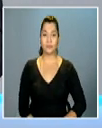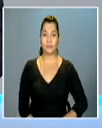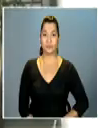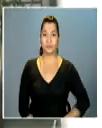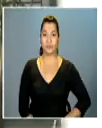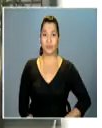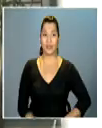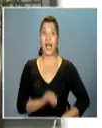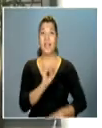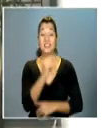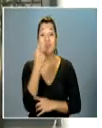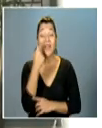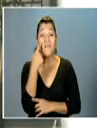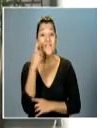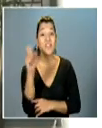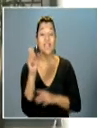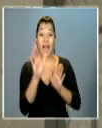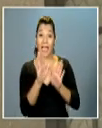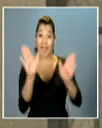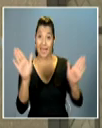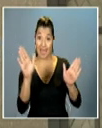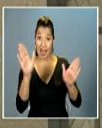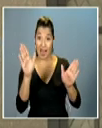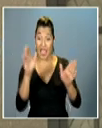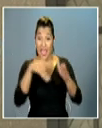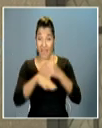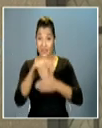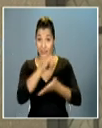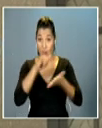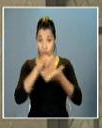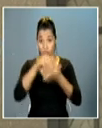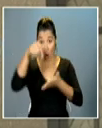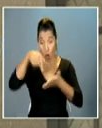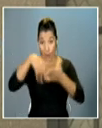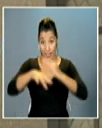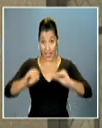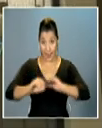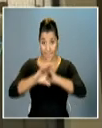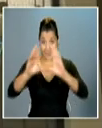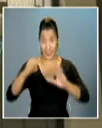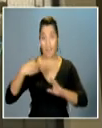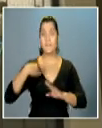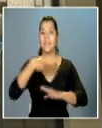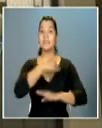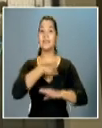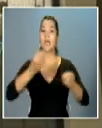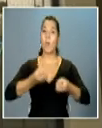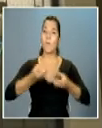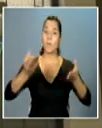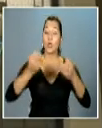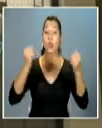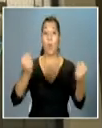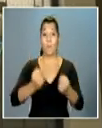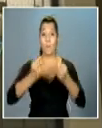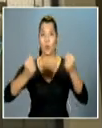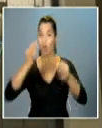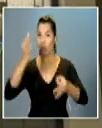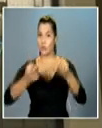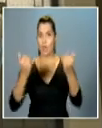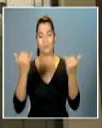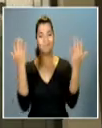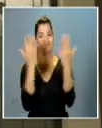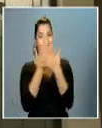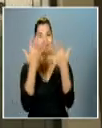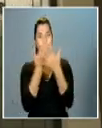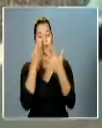Así lucía la Fiscalía General en San José la mañana de este jueves. En el Ministerio Público y en el Poder Judicial en general están consternados por